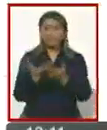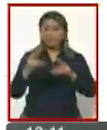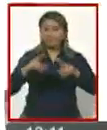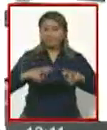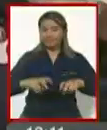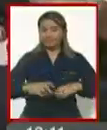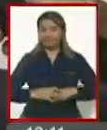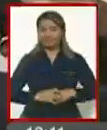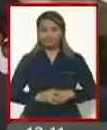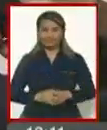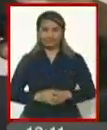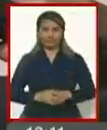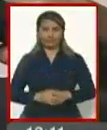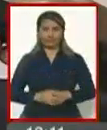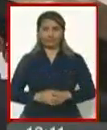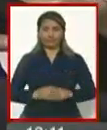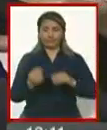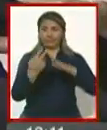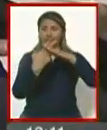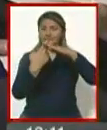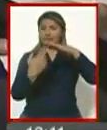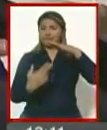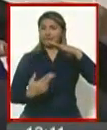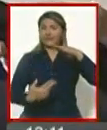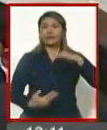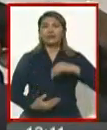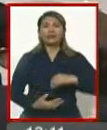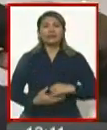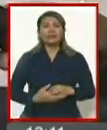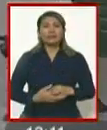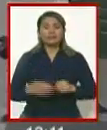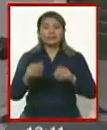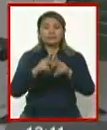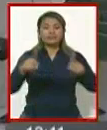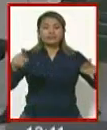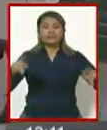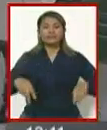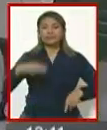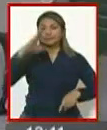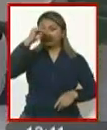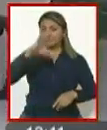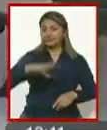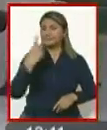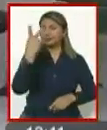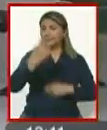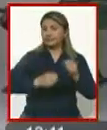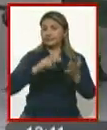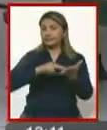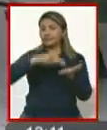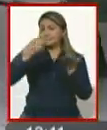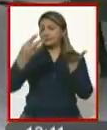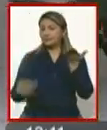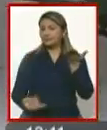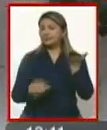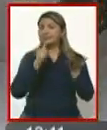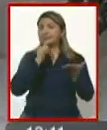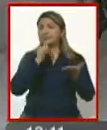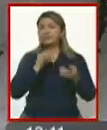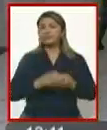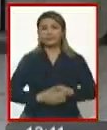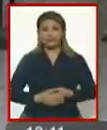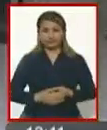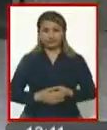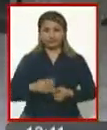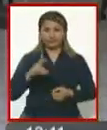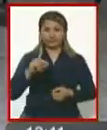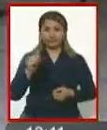caso. Es el ahogamiento en la piscina. El niño de 2 años que cayó a la piscina accidentalmente corresponde al